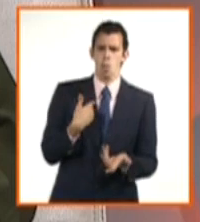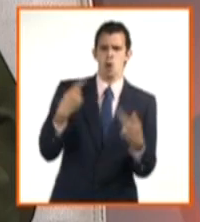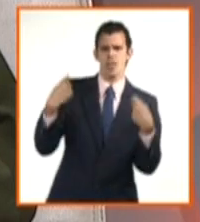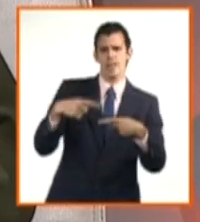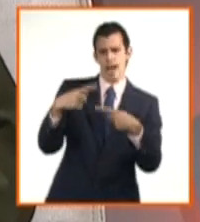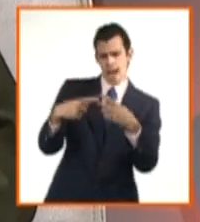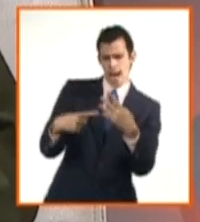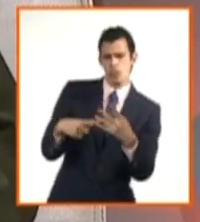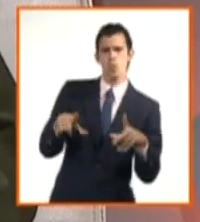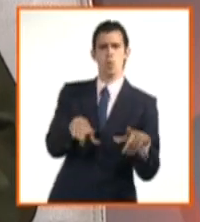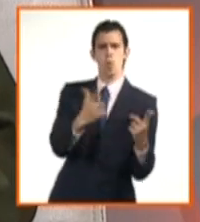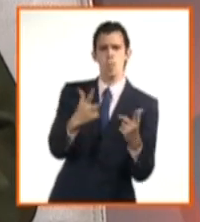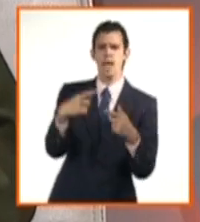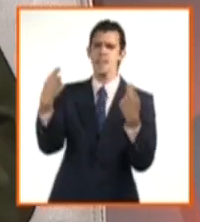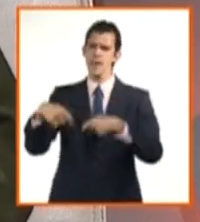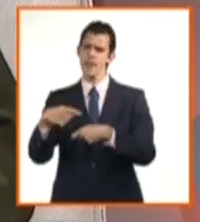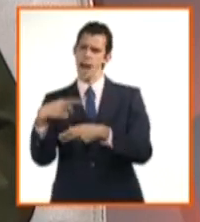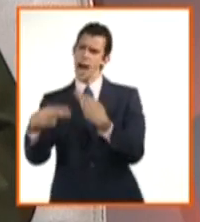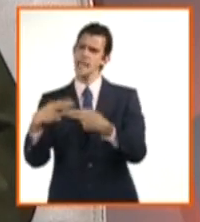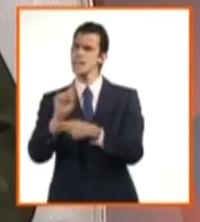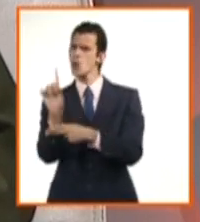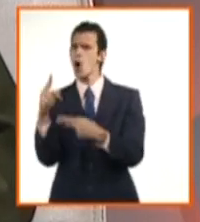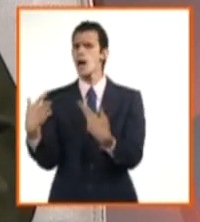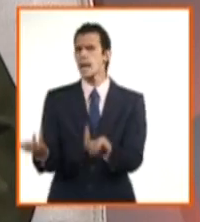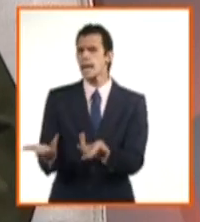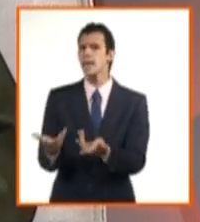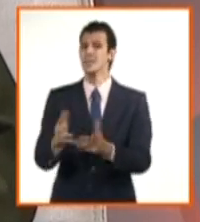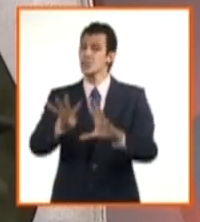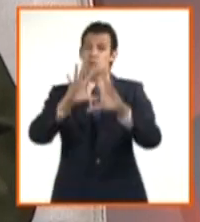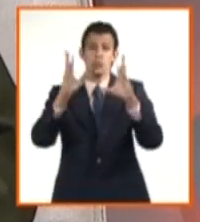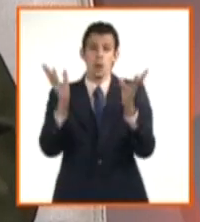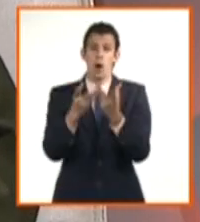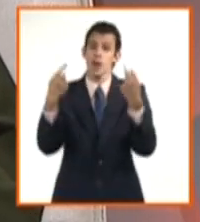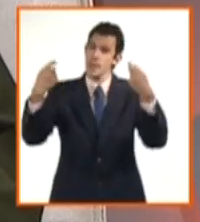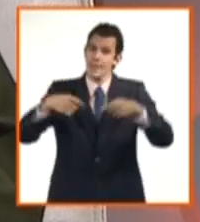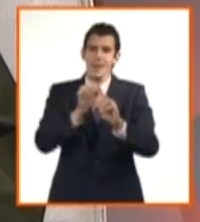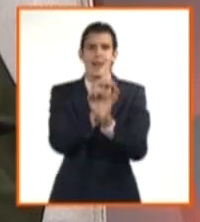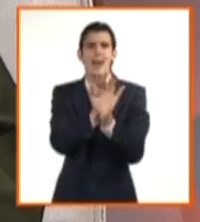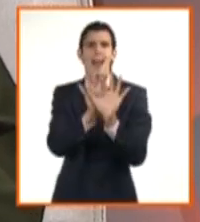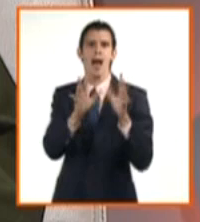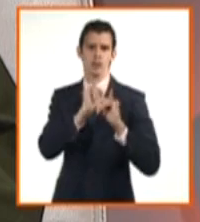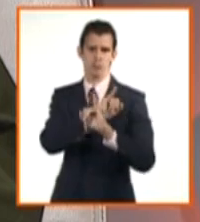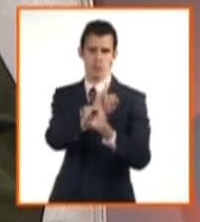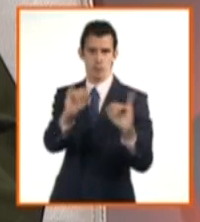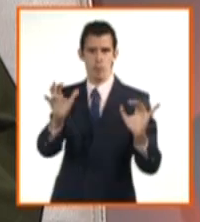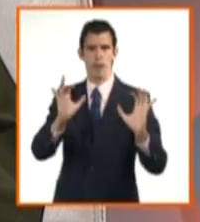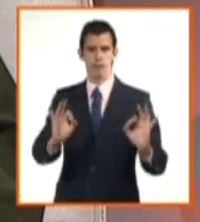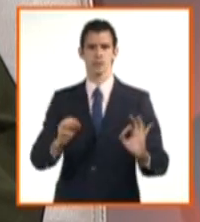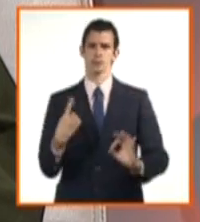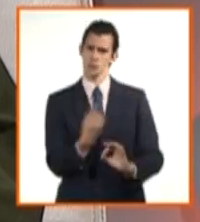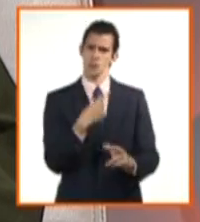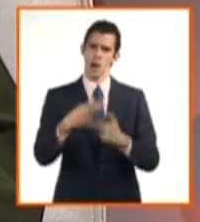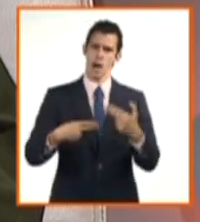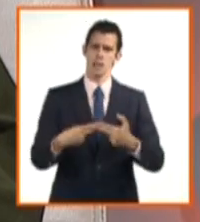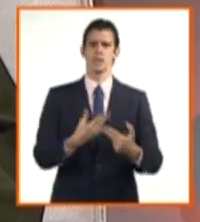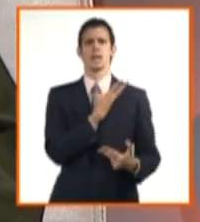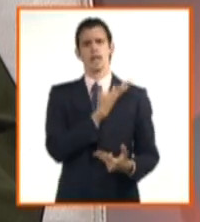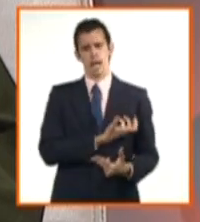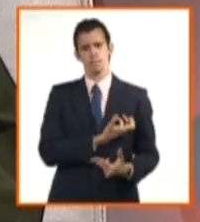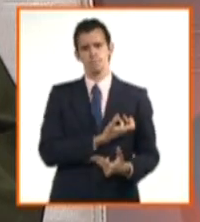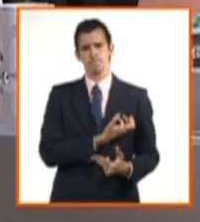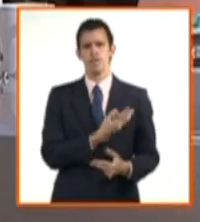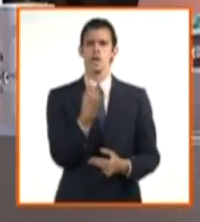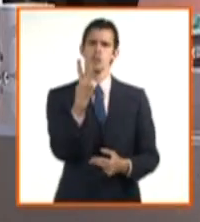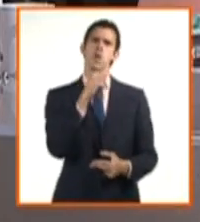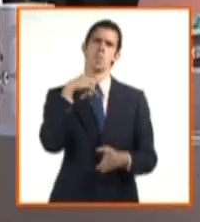eso lo principal que dice esta nota informativa también hacemos referencia que lamentablemente ya tenemos la pérdida de dos vidas humanas acá en la